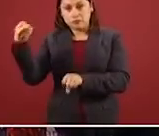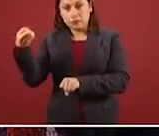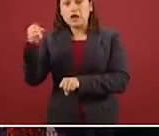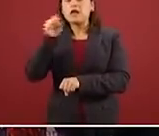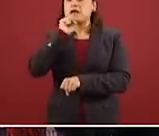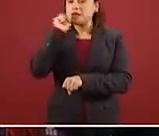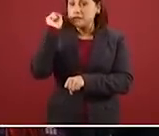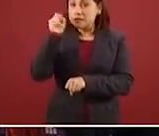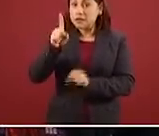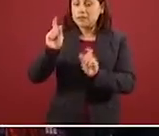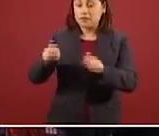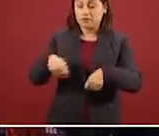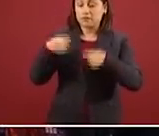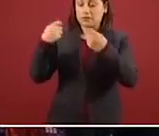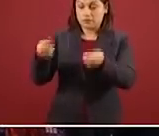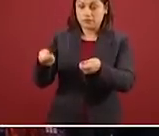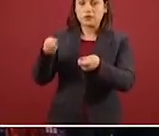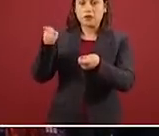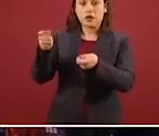las concesiones.